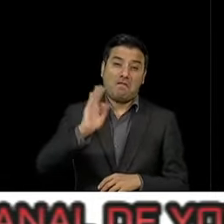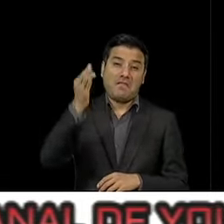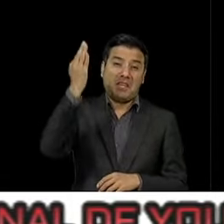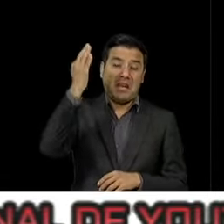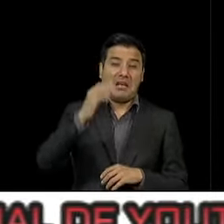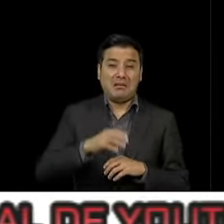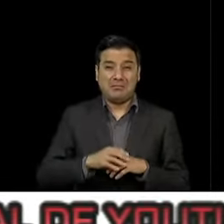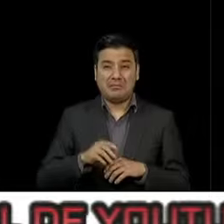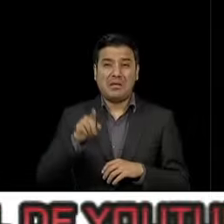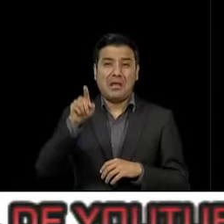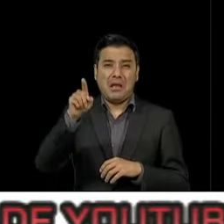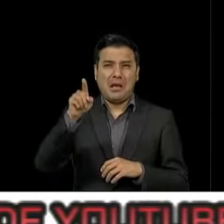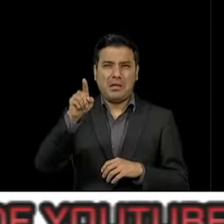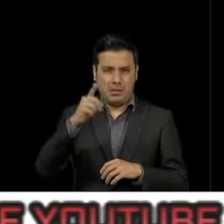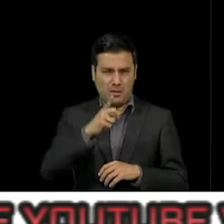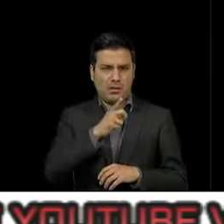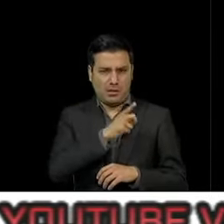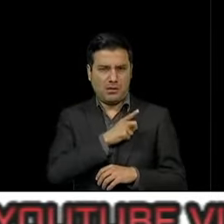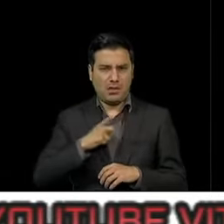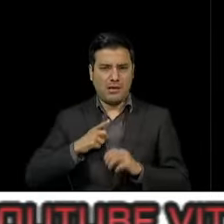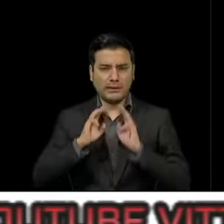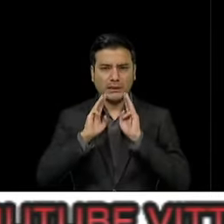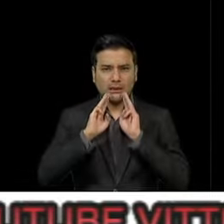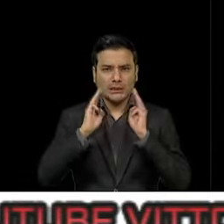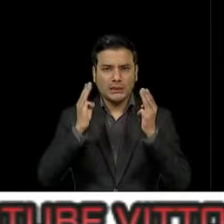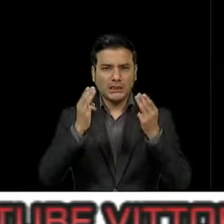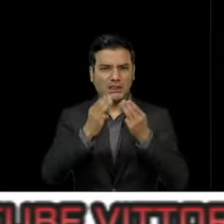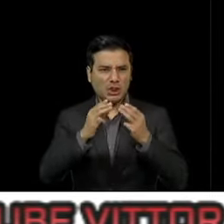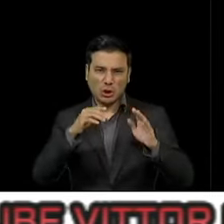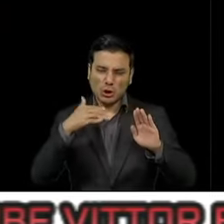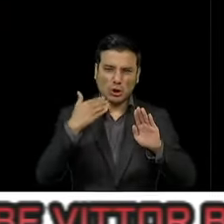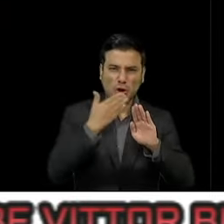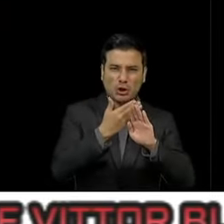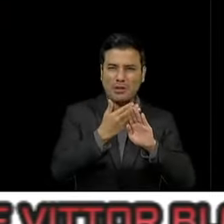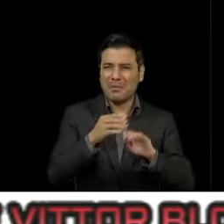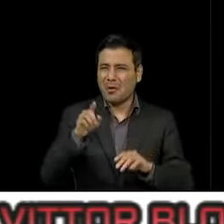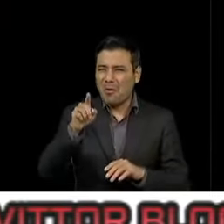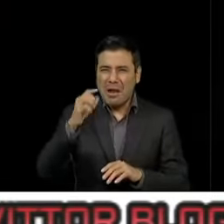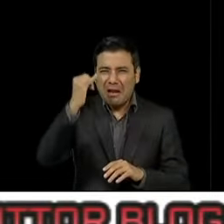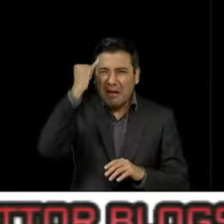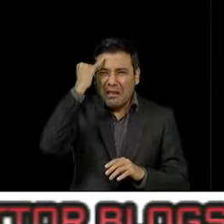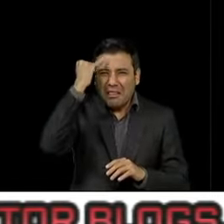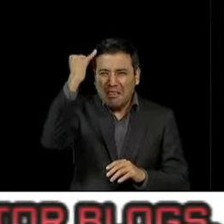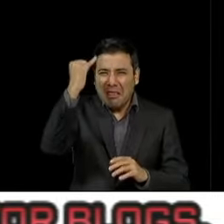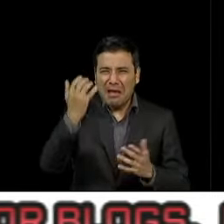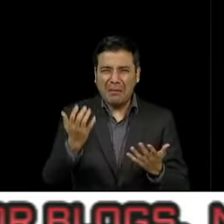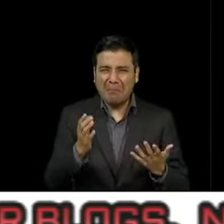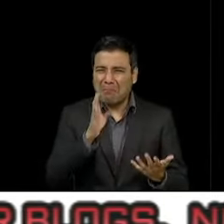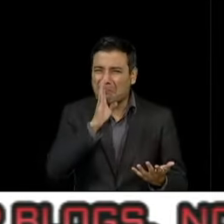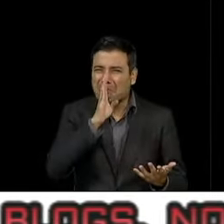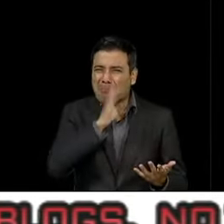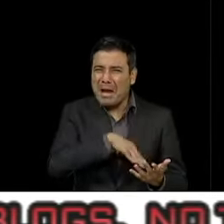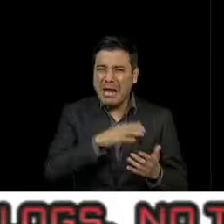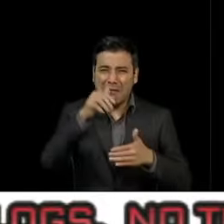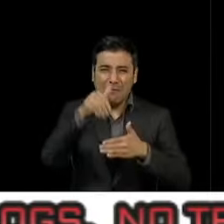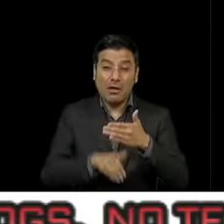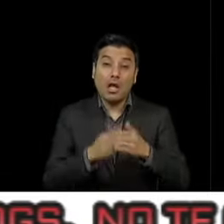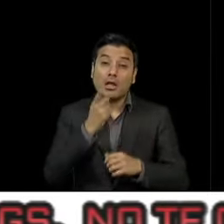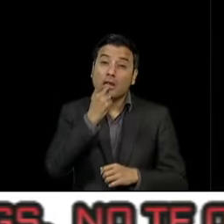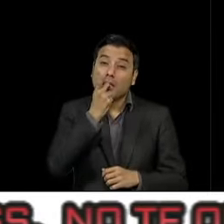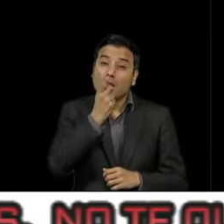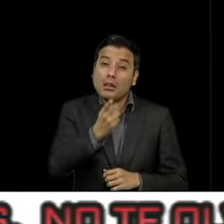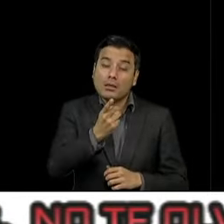se encarga de combatir al crimen organizado por ser de orden federal es una estrategia fracasada. Los abrazos y no